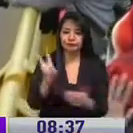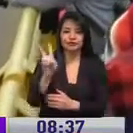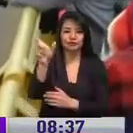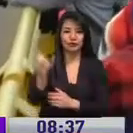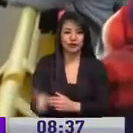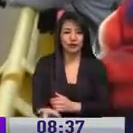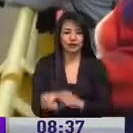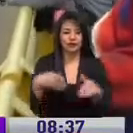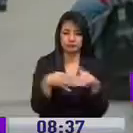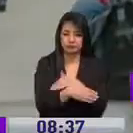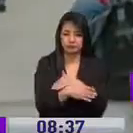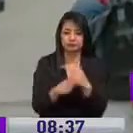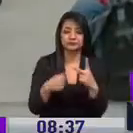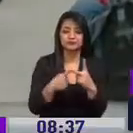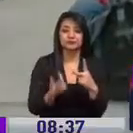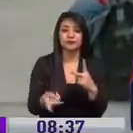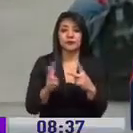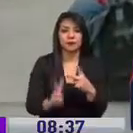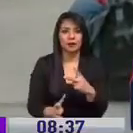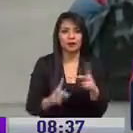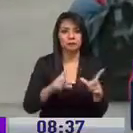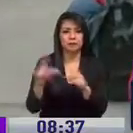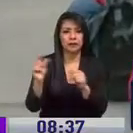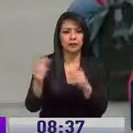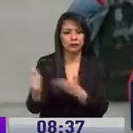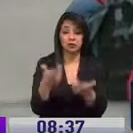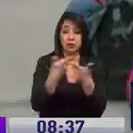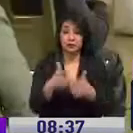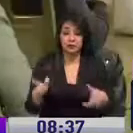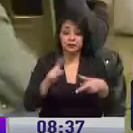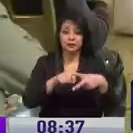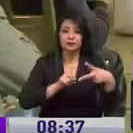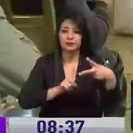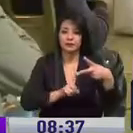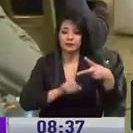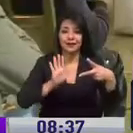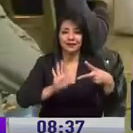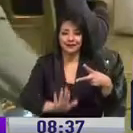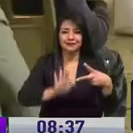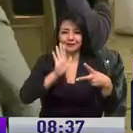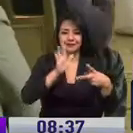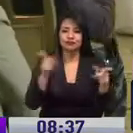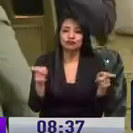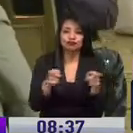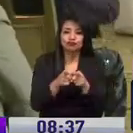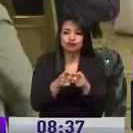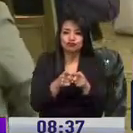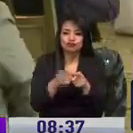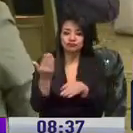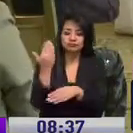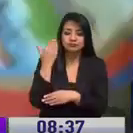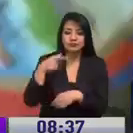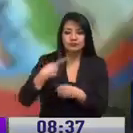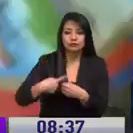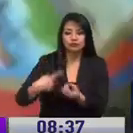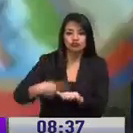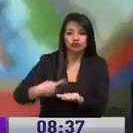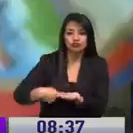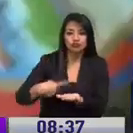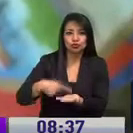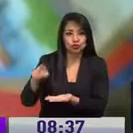venezolanos, así como también que exista un flujo migratorio libre, son algunas de las conclusiones de la reunión que se desarrolló en Quito entre